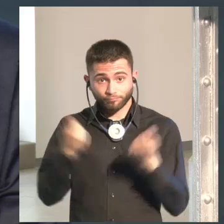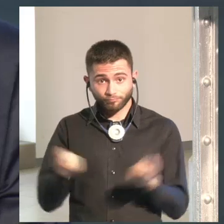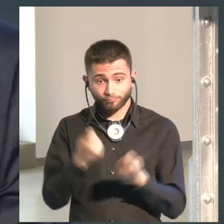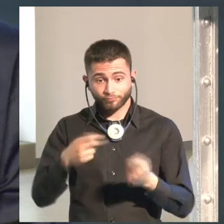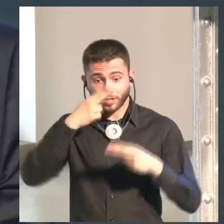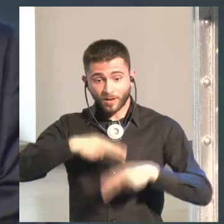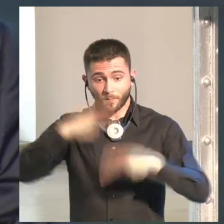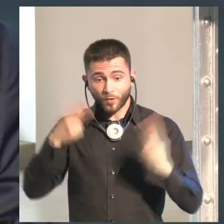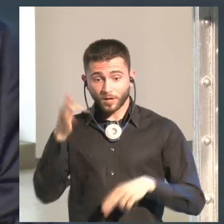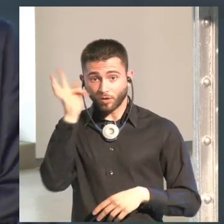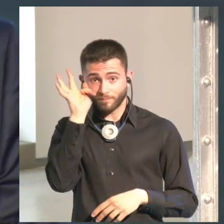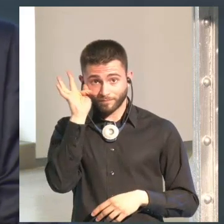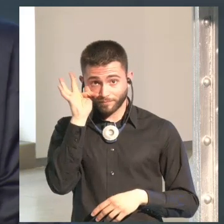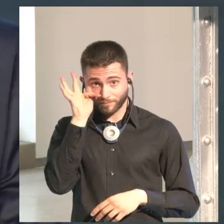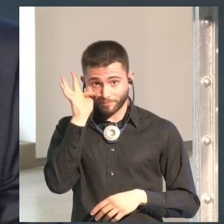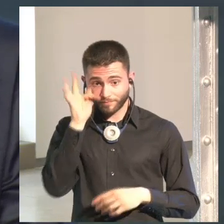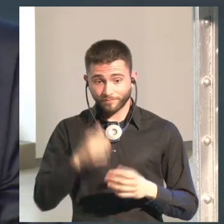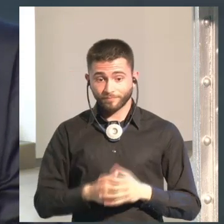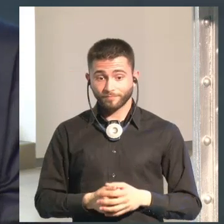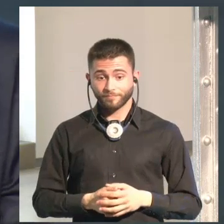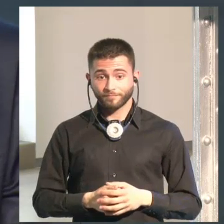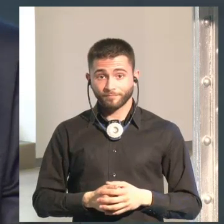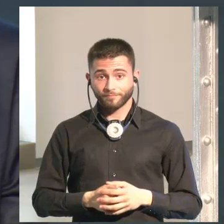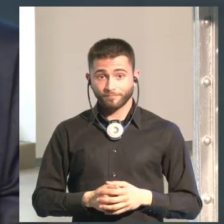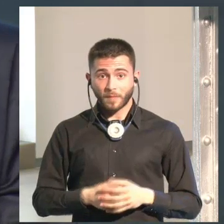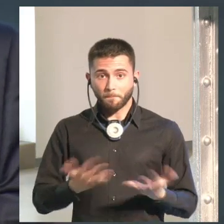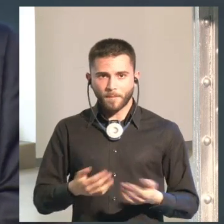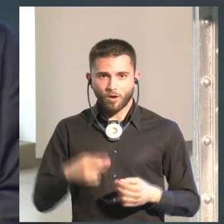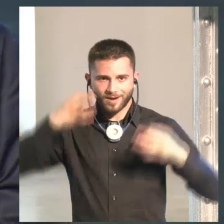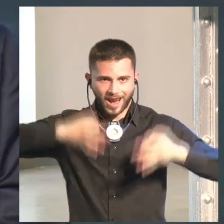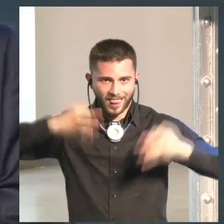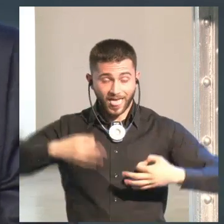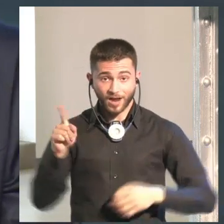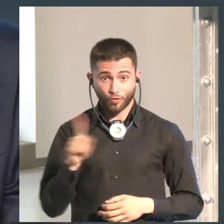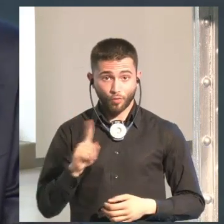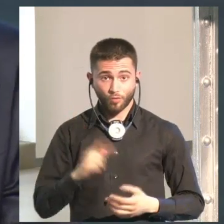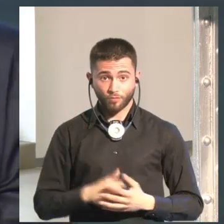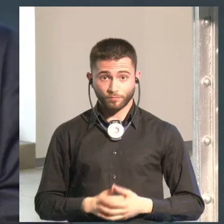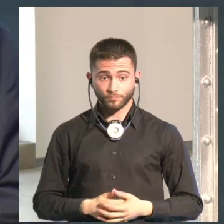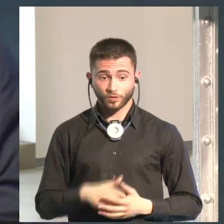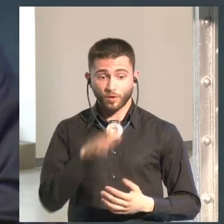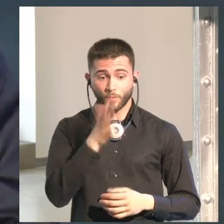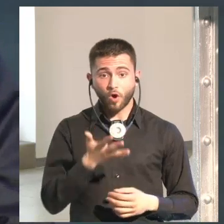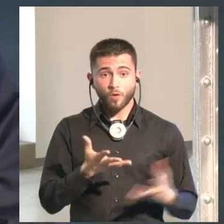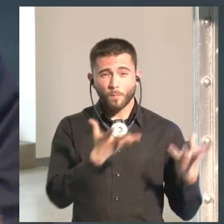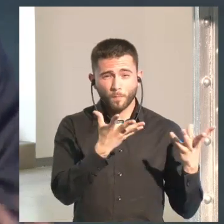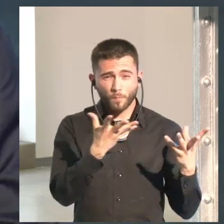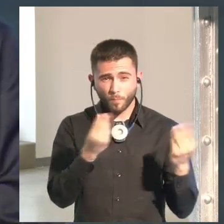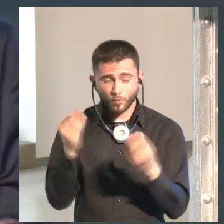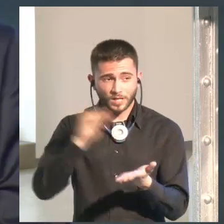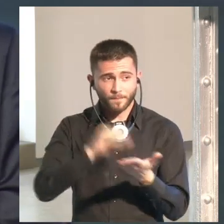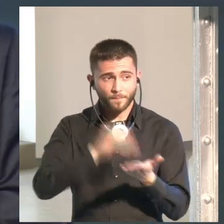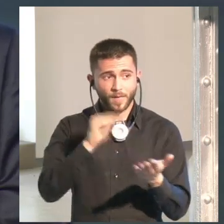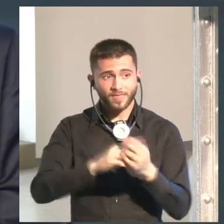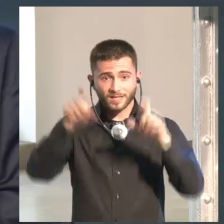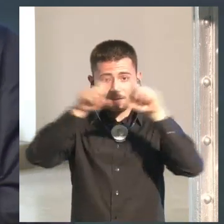público, ¿verdad? Sin embargo, no lo son en realidad, porque en muchos de esos casos la empresa que